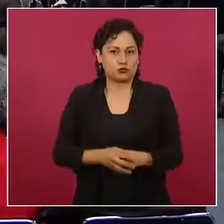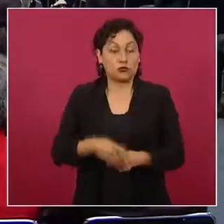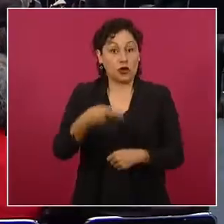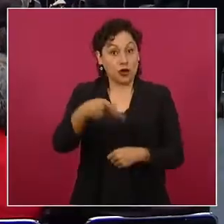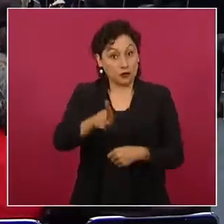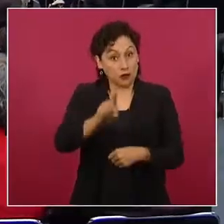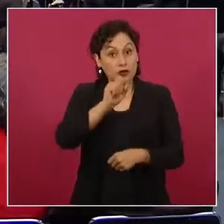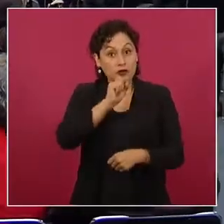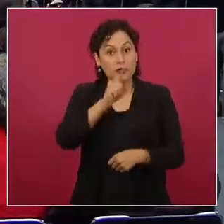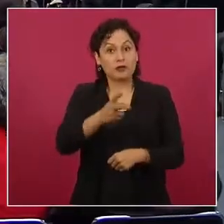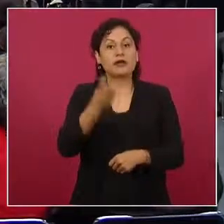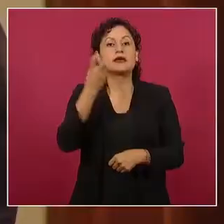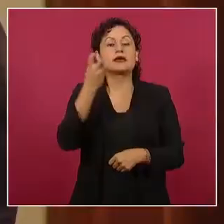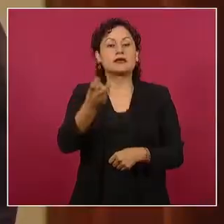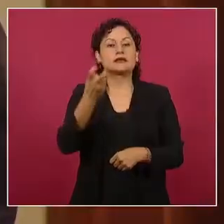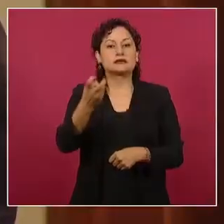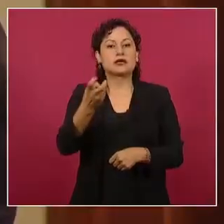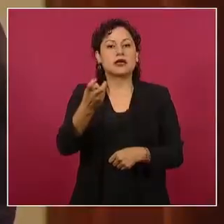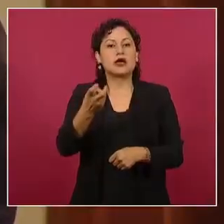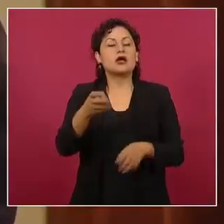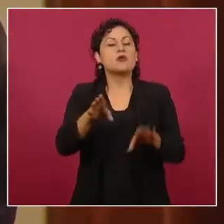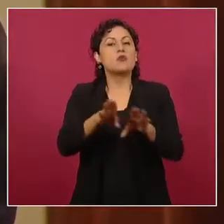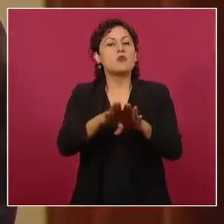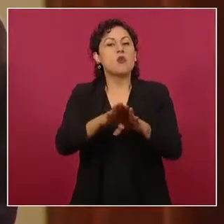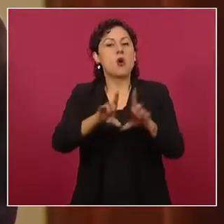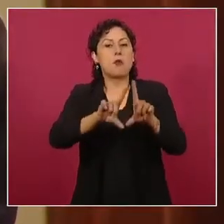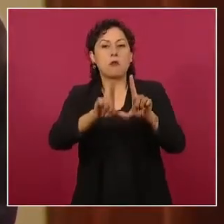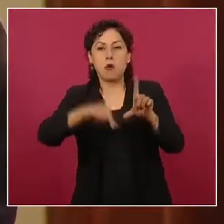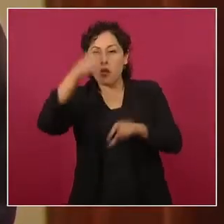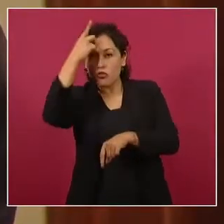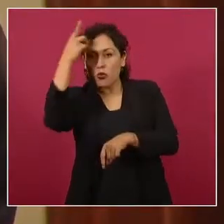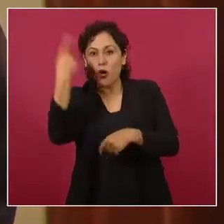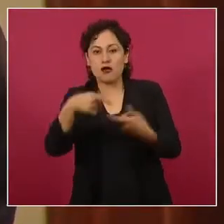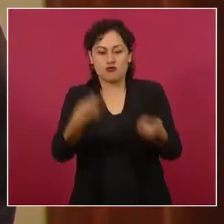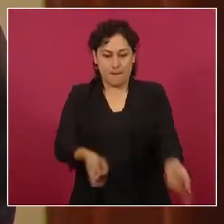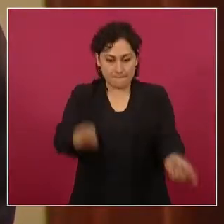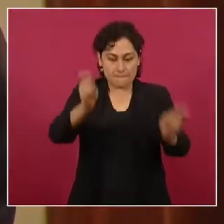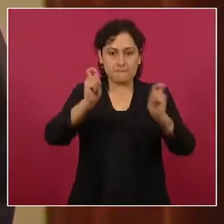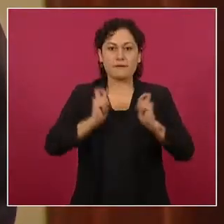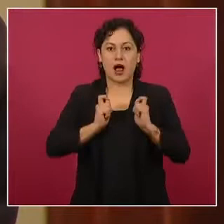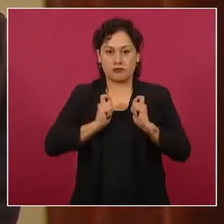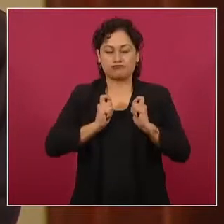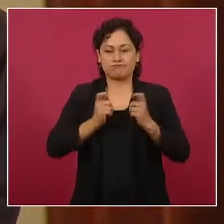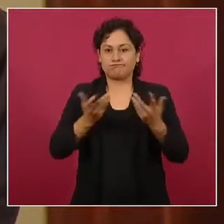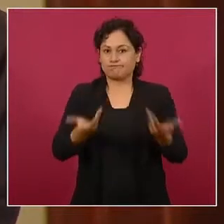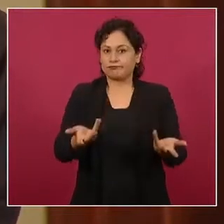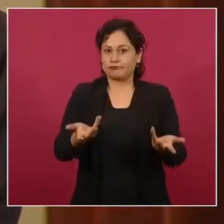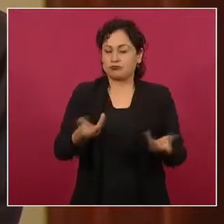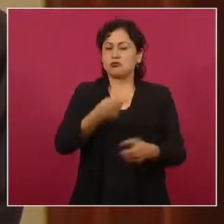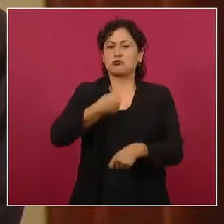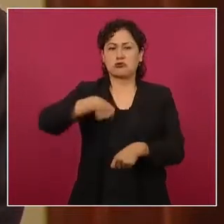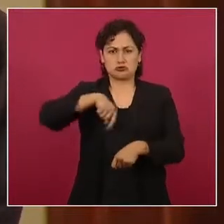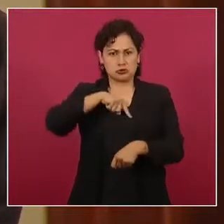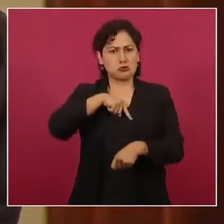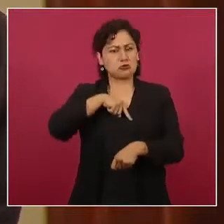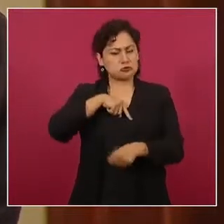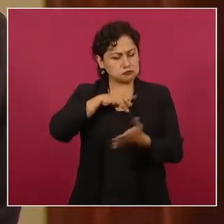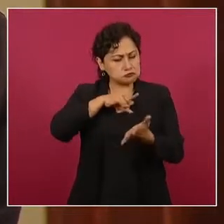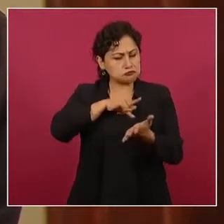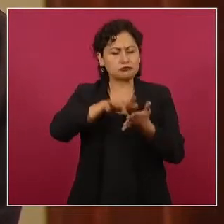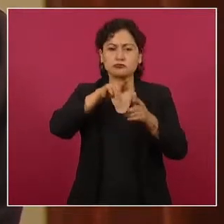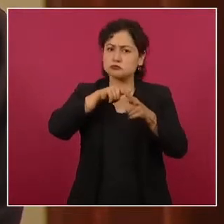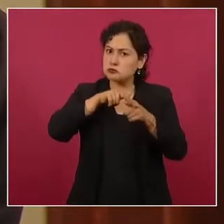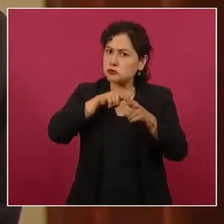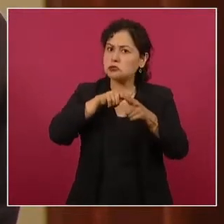nacionalización que de manera resuelta nuestro partido va a seguir apoyando. En ese